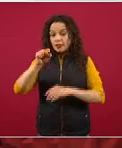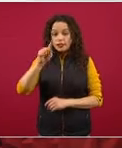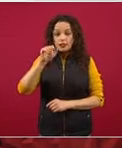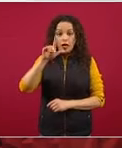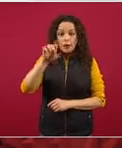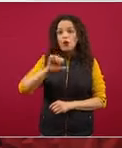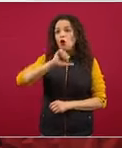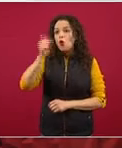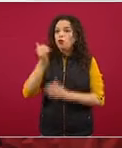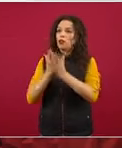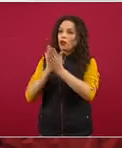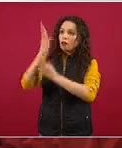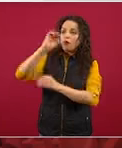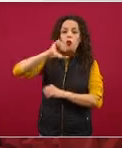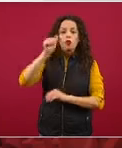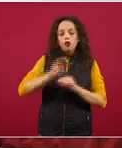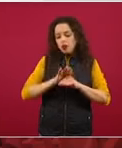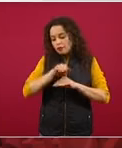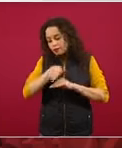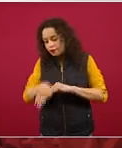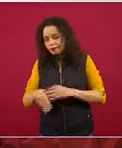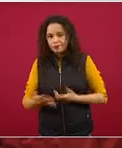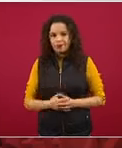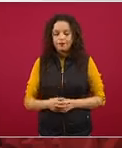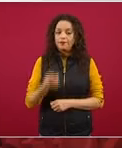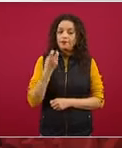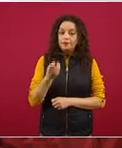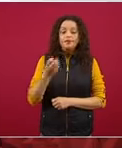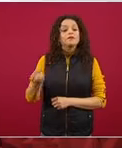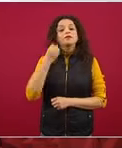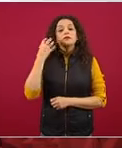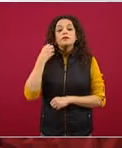la conferencia de prensa vespertina número